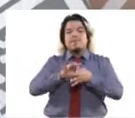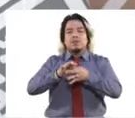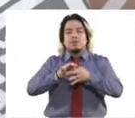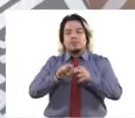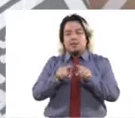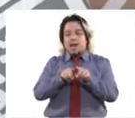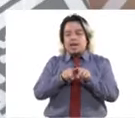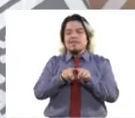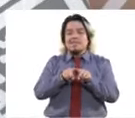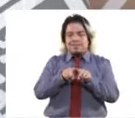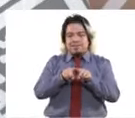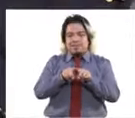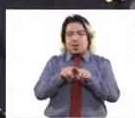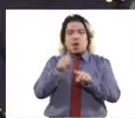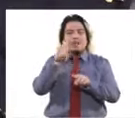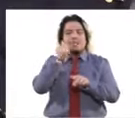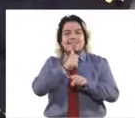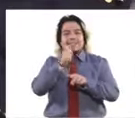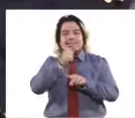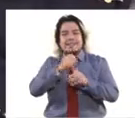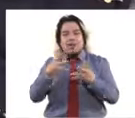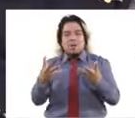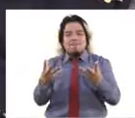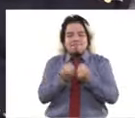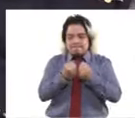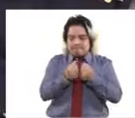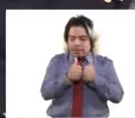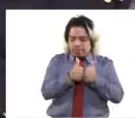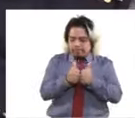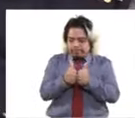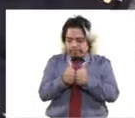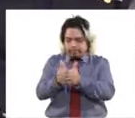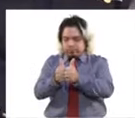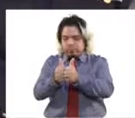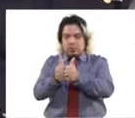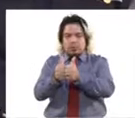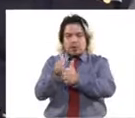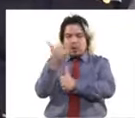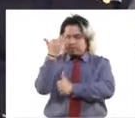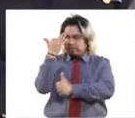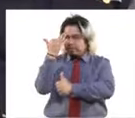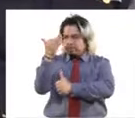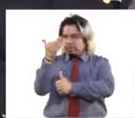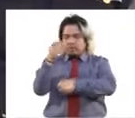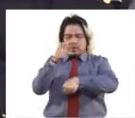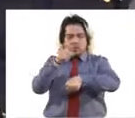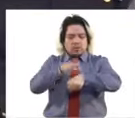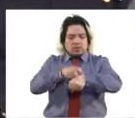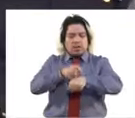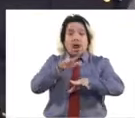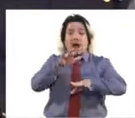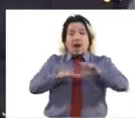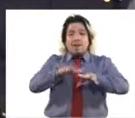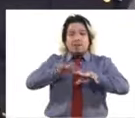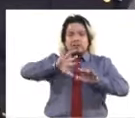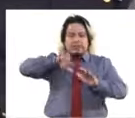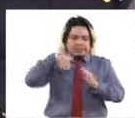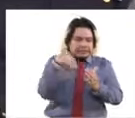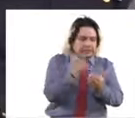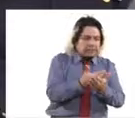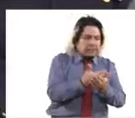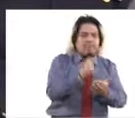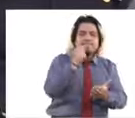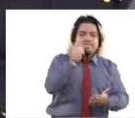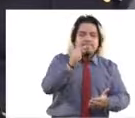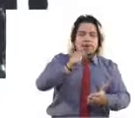que estuvimos hombro con hombro todo este tiempo. Nos levantamos al caer y con palabras